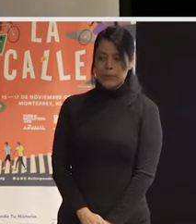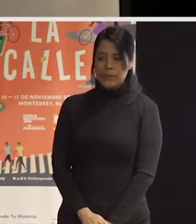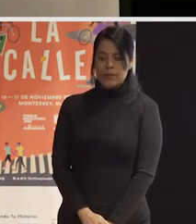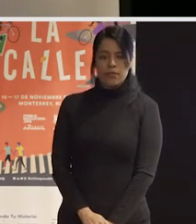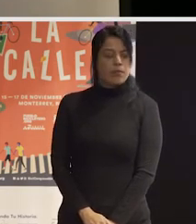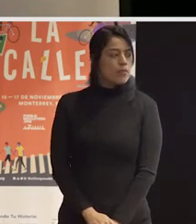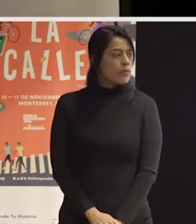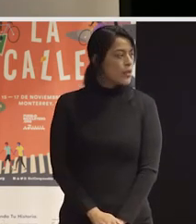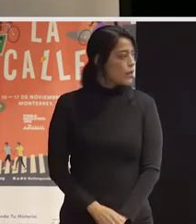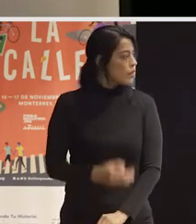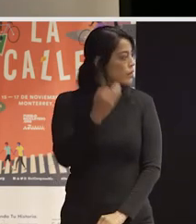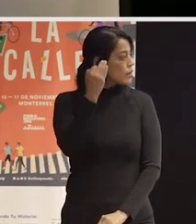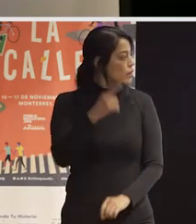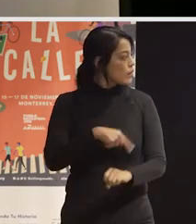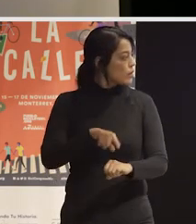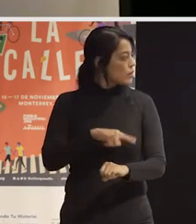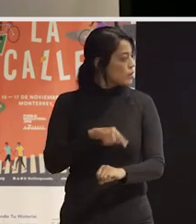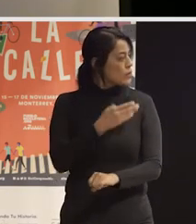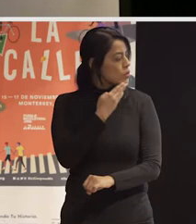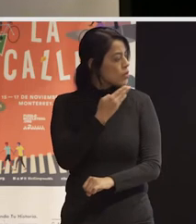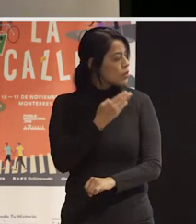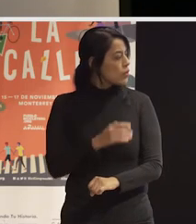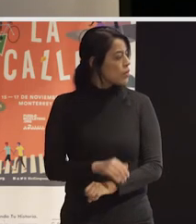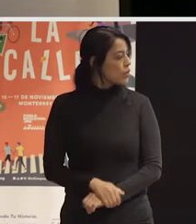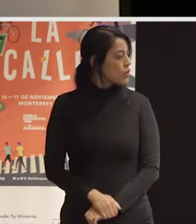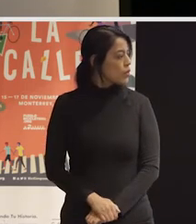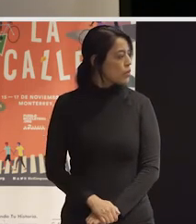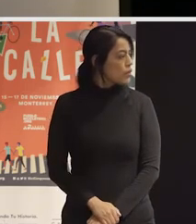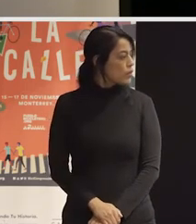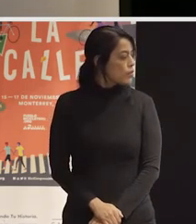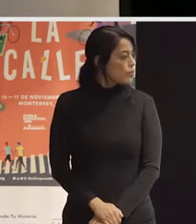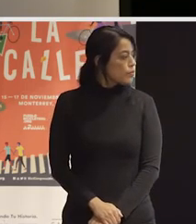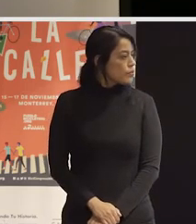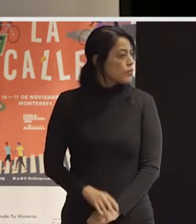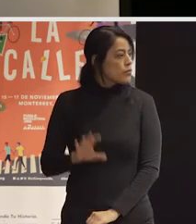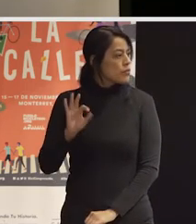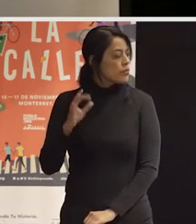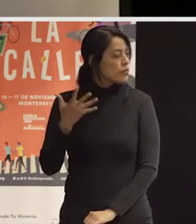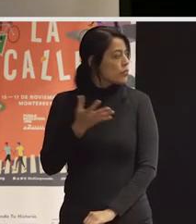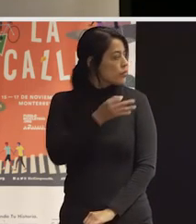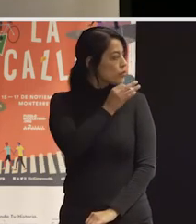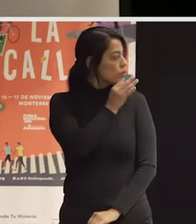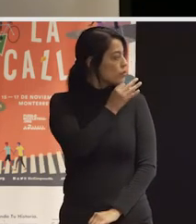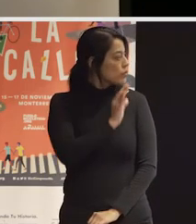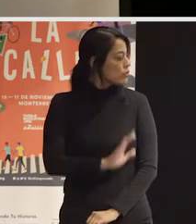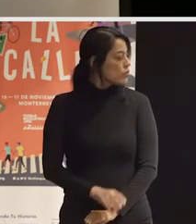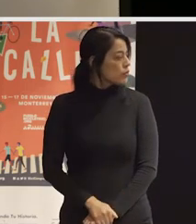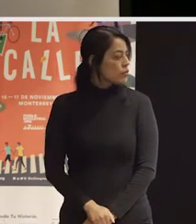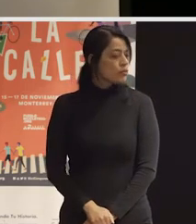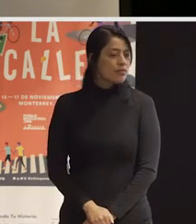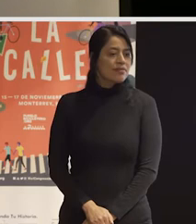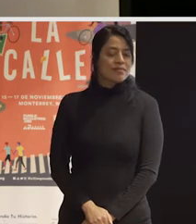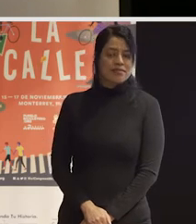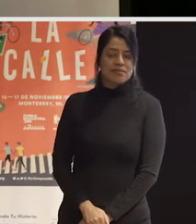como vamos de tiempo vamos bien 4 las faltas 45 minutos con todo todo el